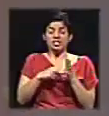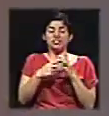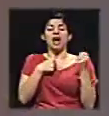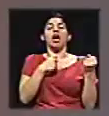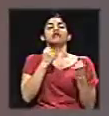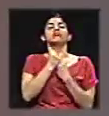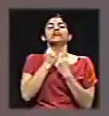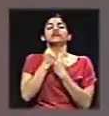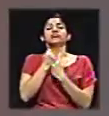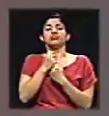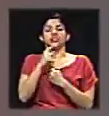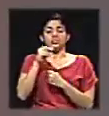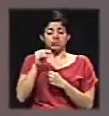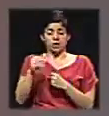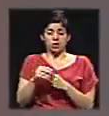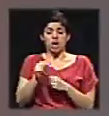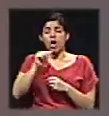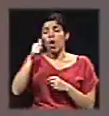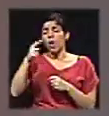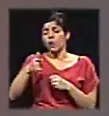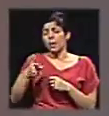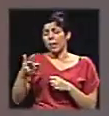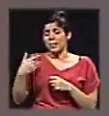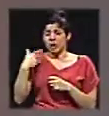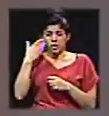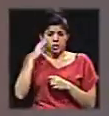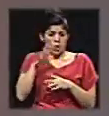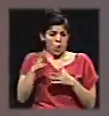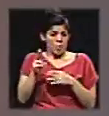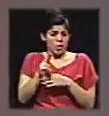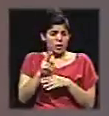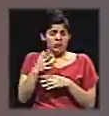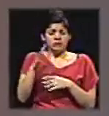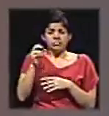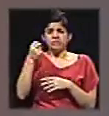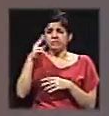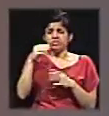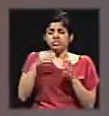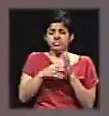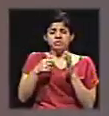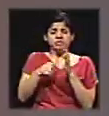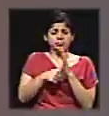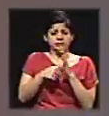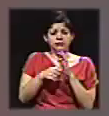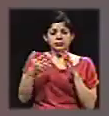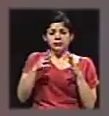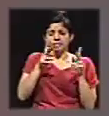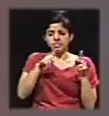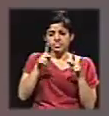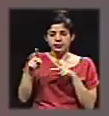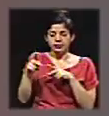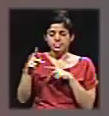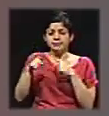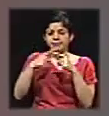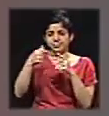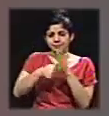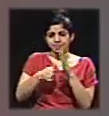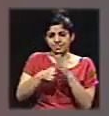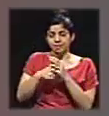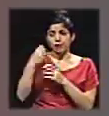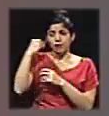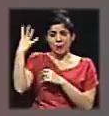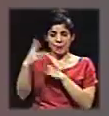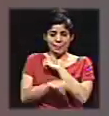impresión que tengo. Hay otro elemento que no sé cómo va a jugar, son como 12 mil votos, ¿verdad? Las personas que van a votar en el